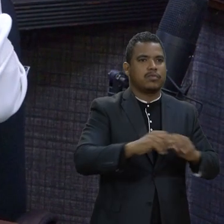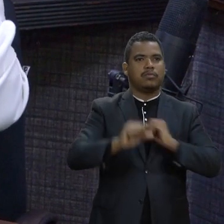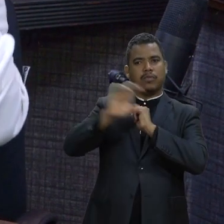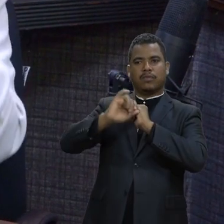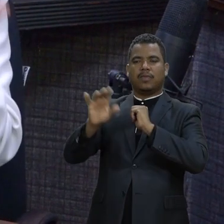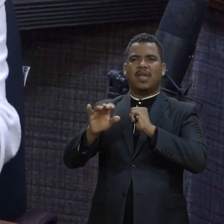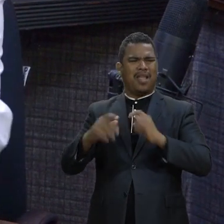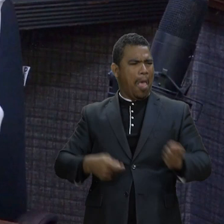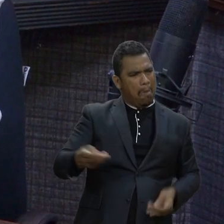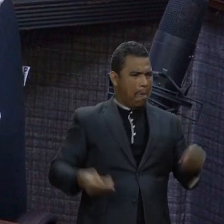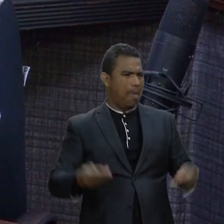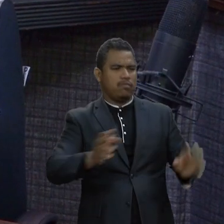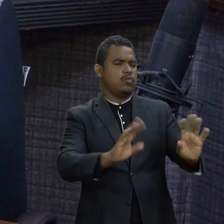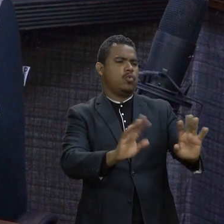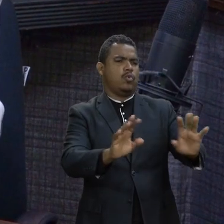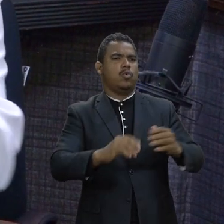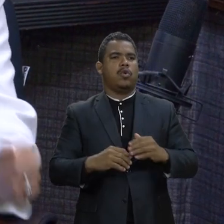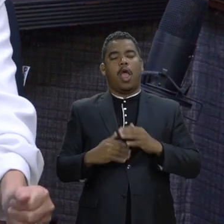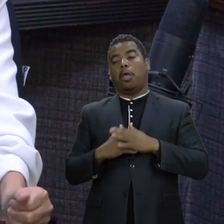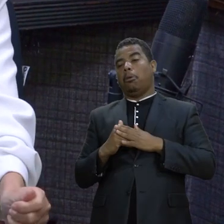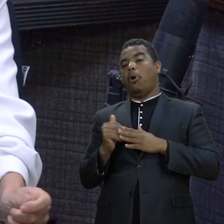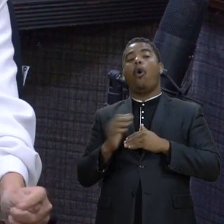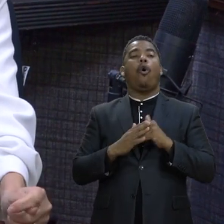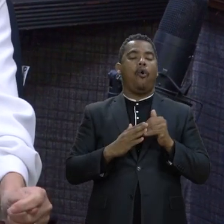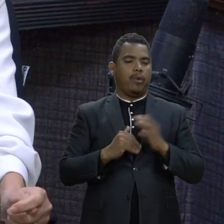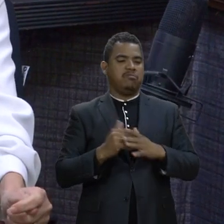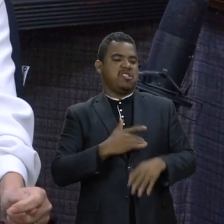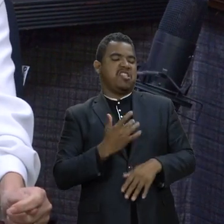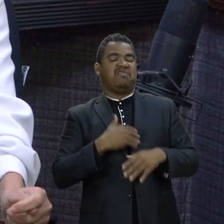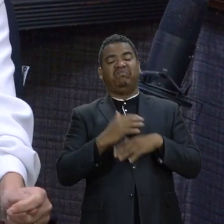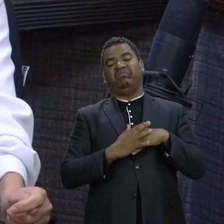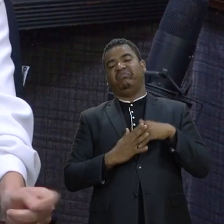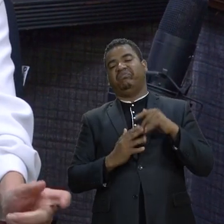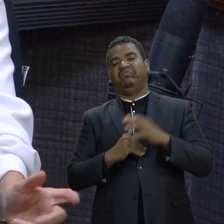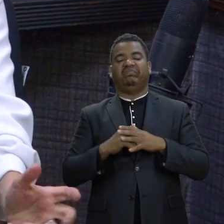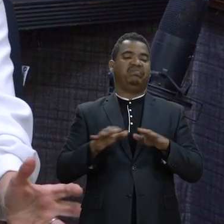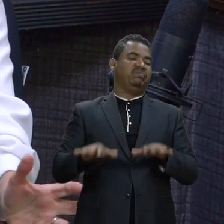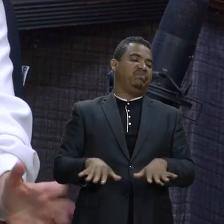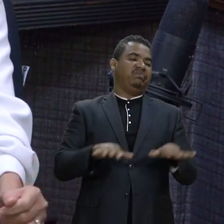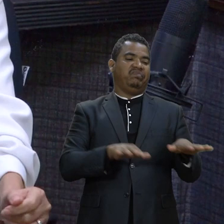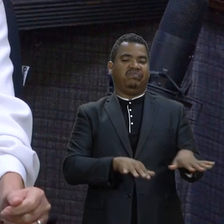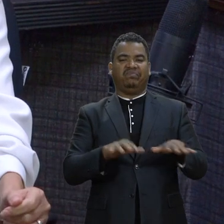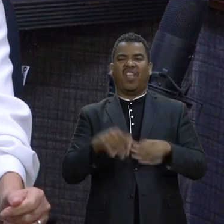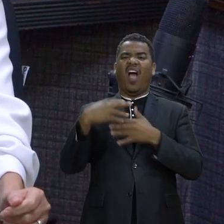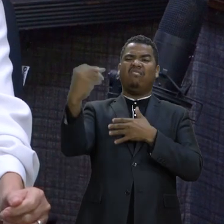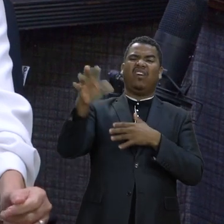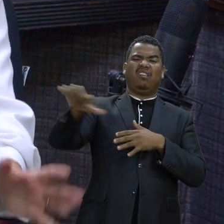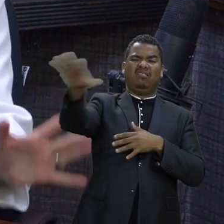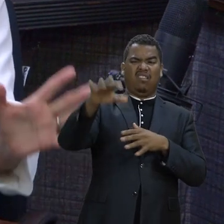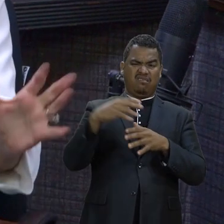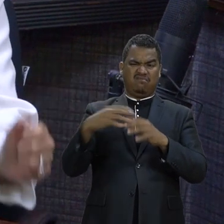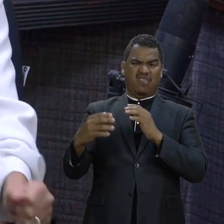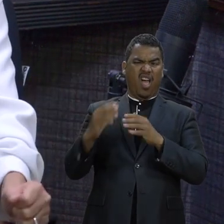por ejemplo, una persona que me renunció el otro día porque ella se dio cuenta que ella había estudiado 4 años y